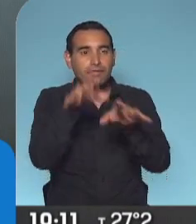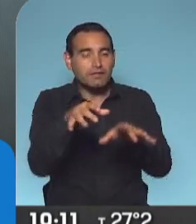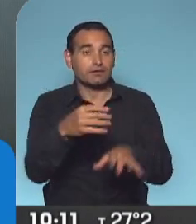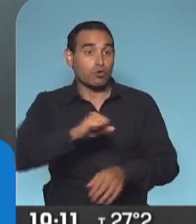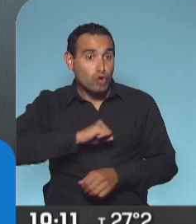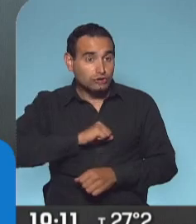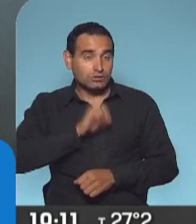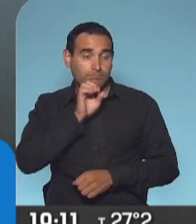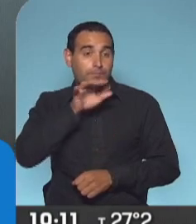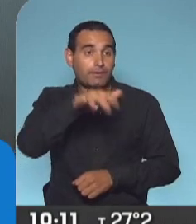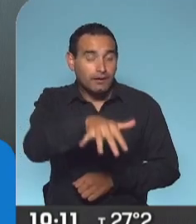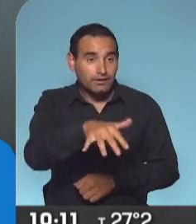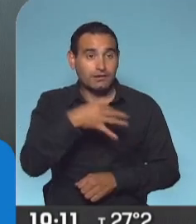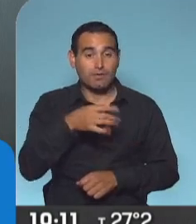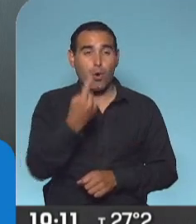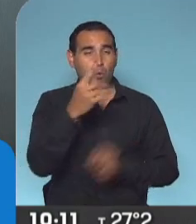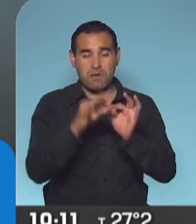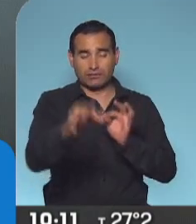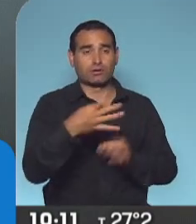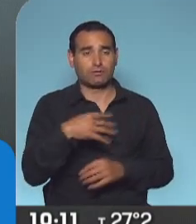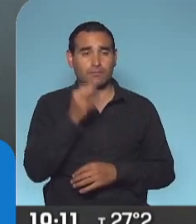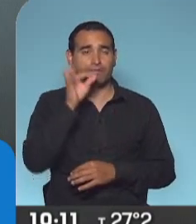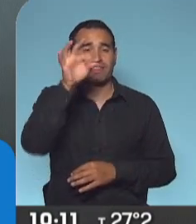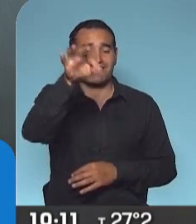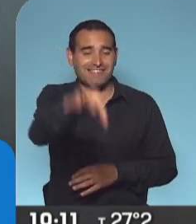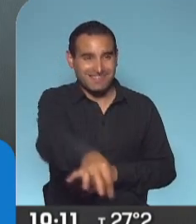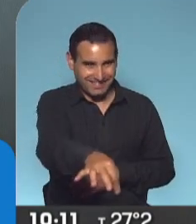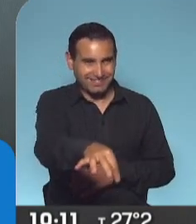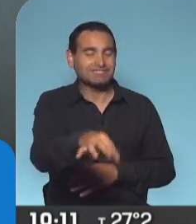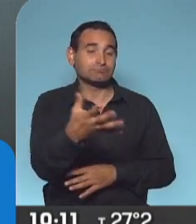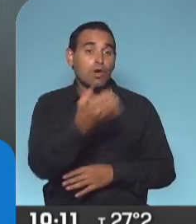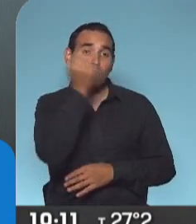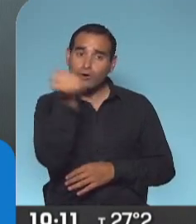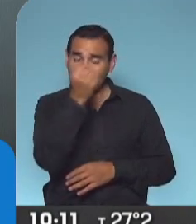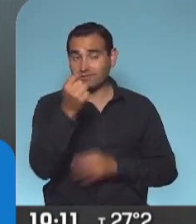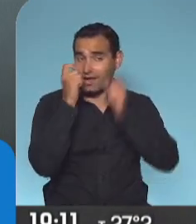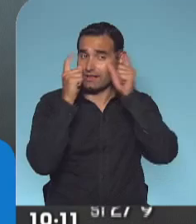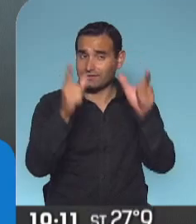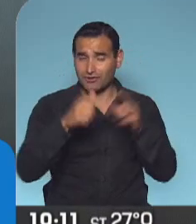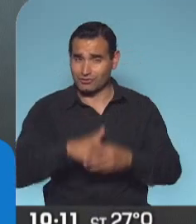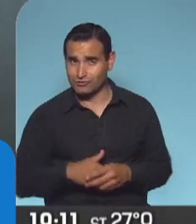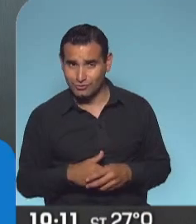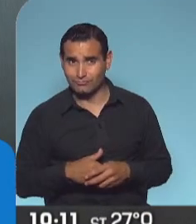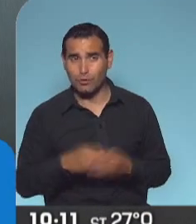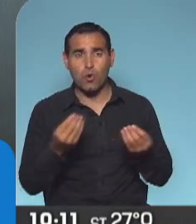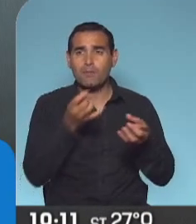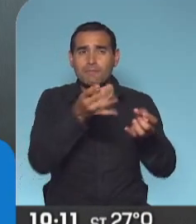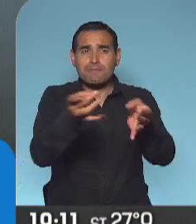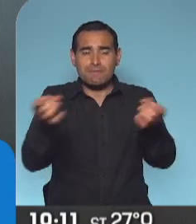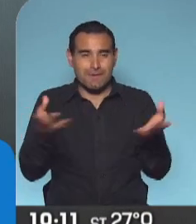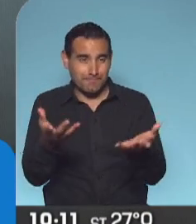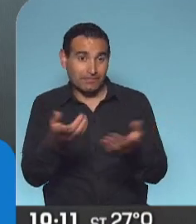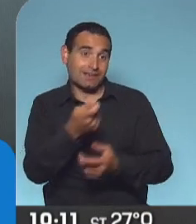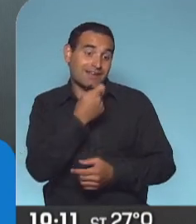tosemos, esa gota no puede ir más de 1 metro, 1,5 metros. Cosa que es muy importante para tener en cuenta en la transmisibilidad. ¿Por qué? Porque